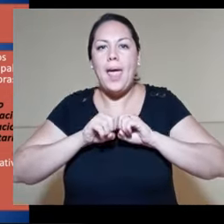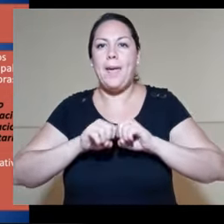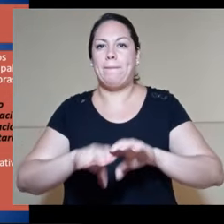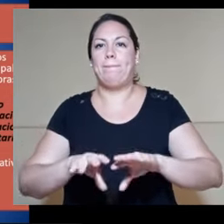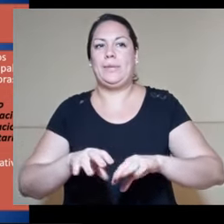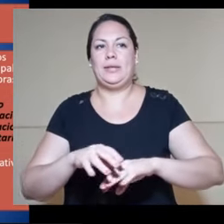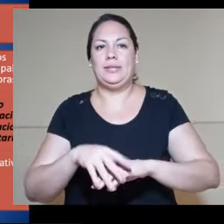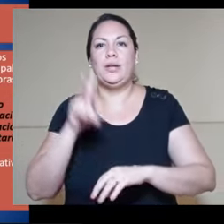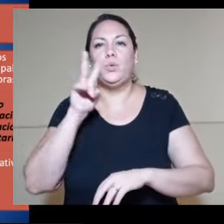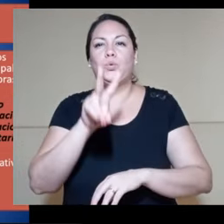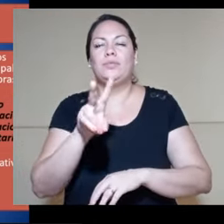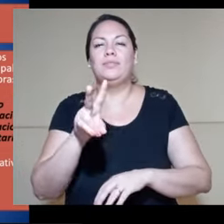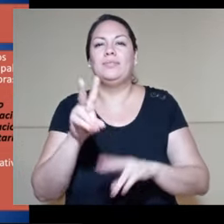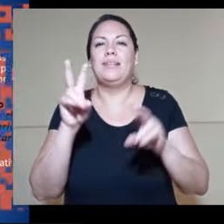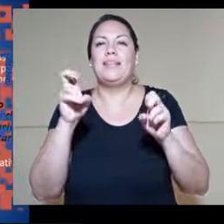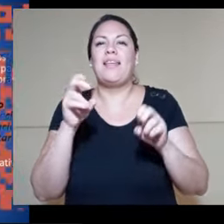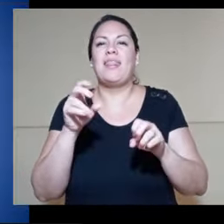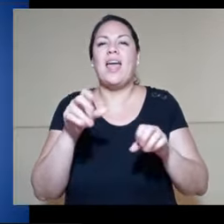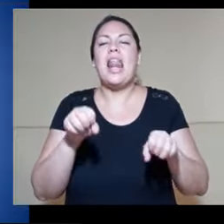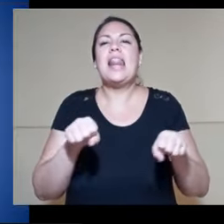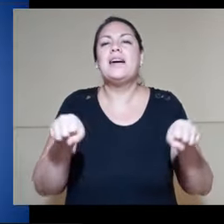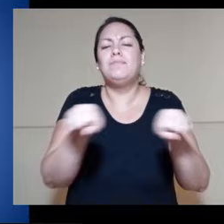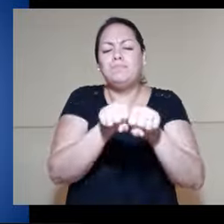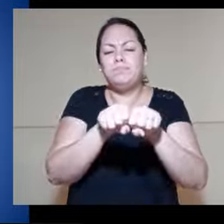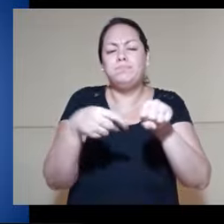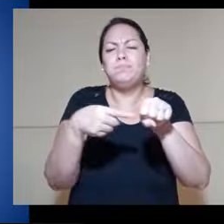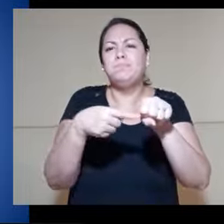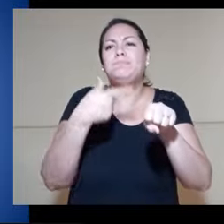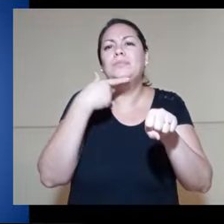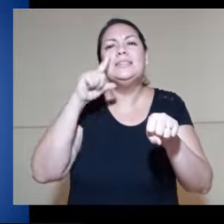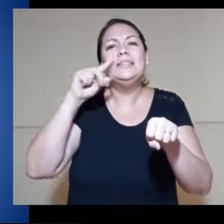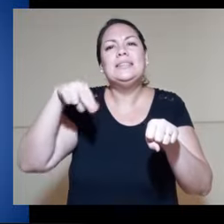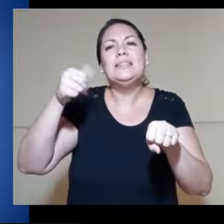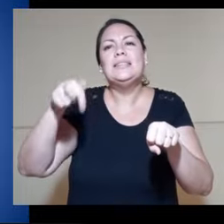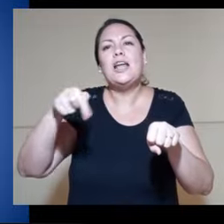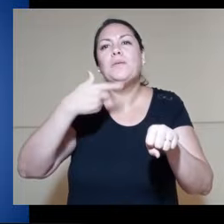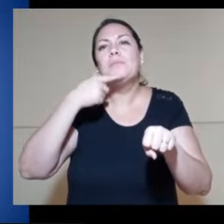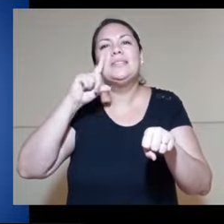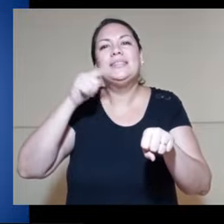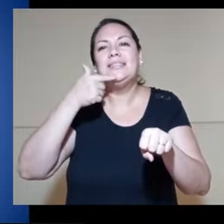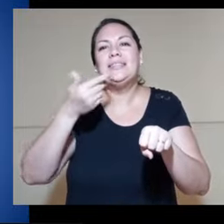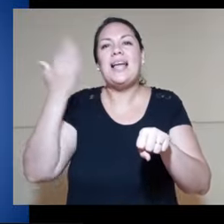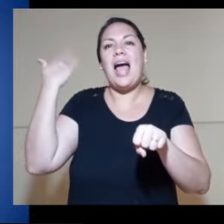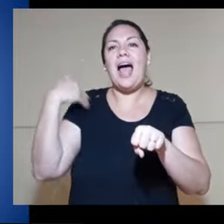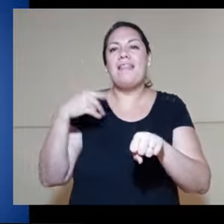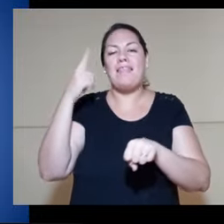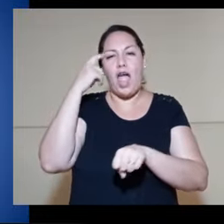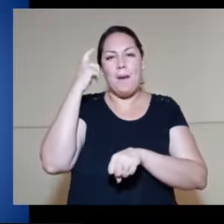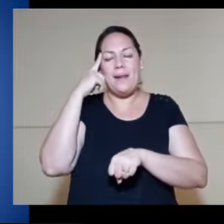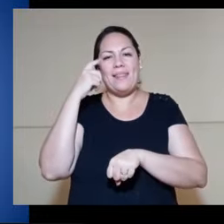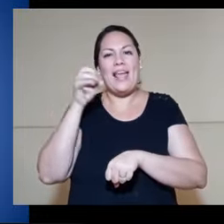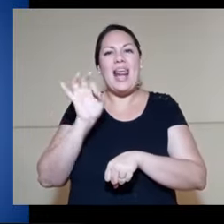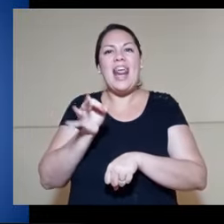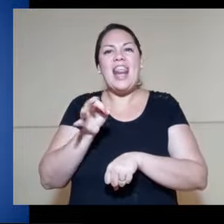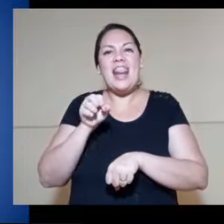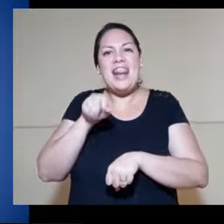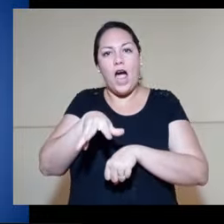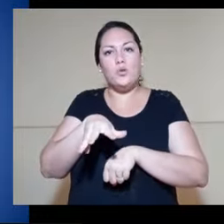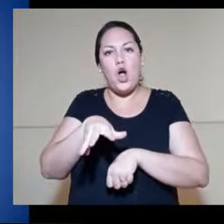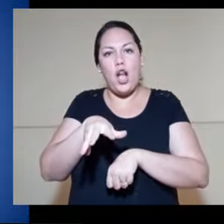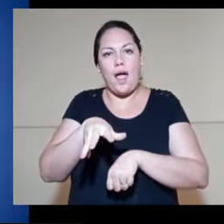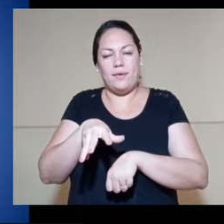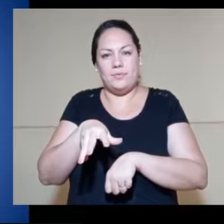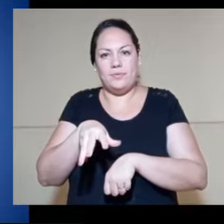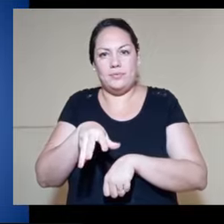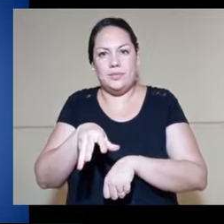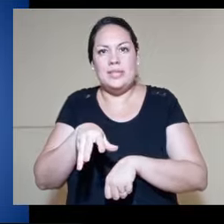Entonces vamos a comenzar. Para que ustedes puedan entender sinapsis, necesitan conocer neurona, por eso habían visto